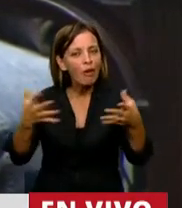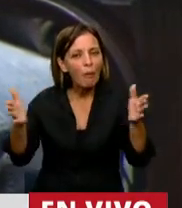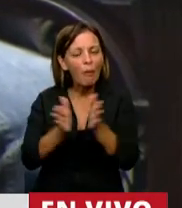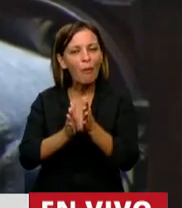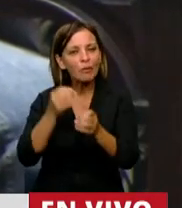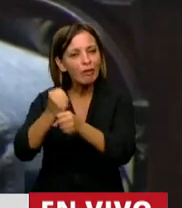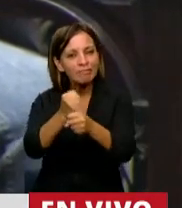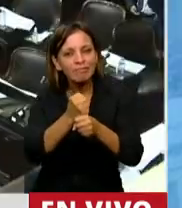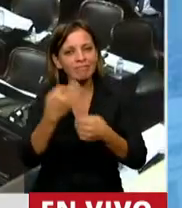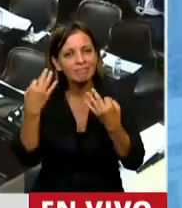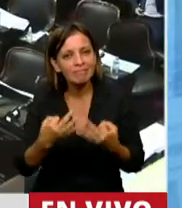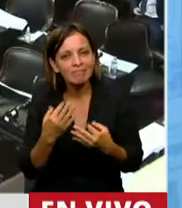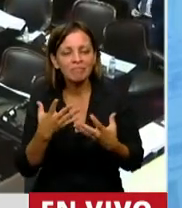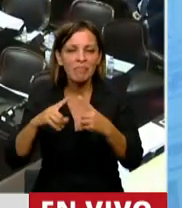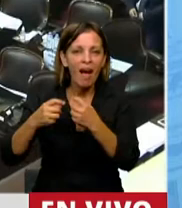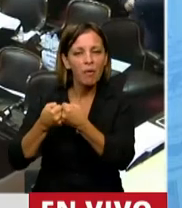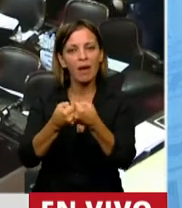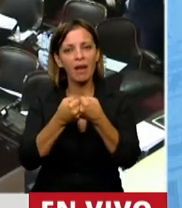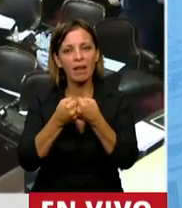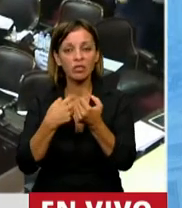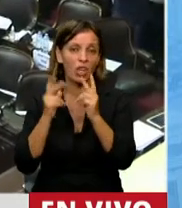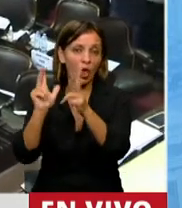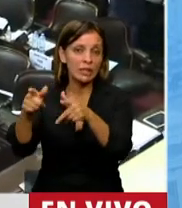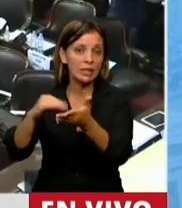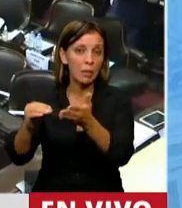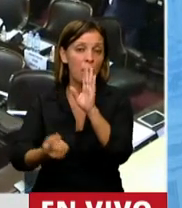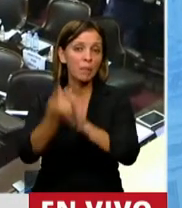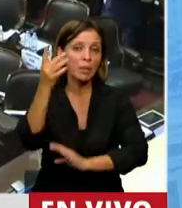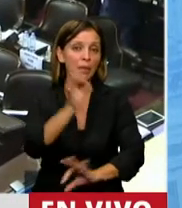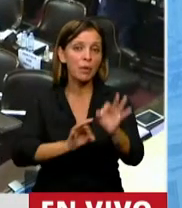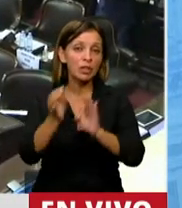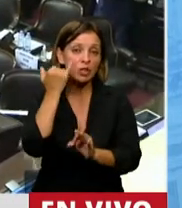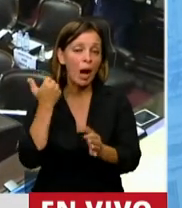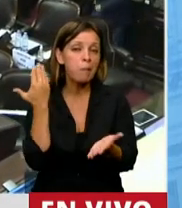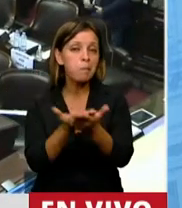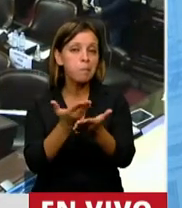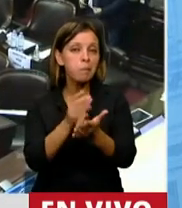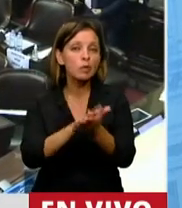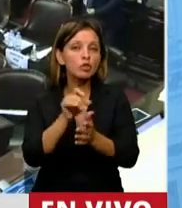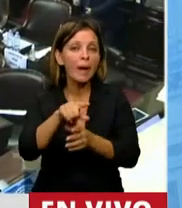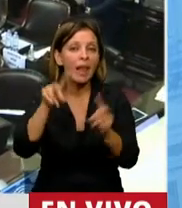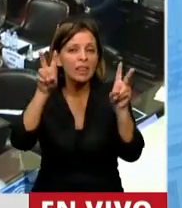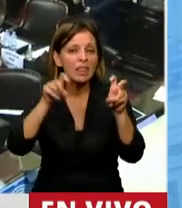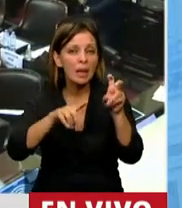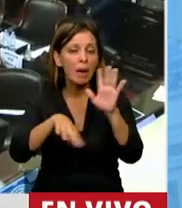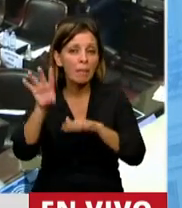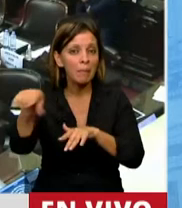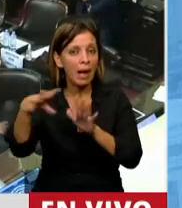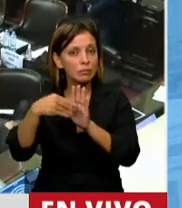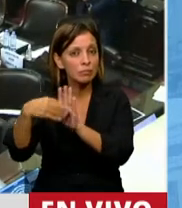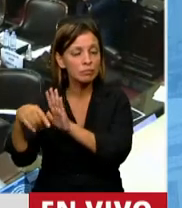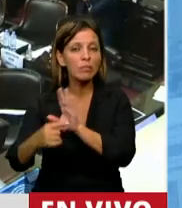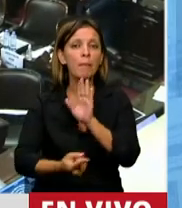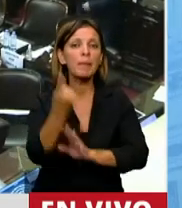que llegamos a un acuerdo. Le quiero recordar a ese diputado que el primer proyecto presentado en esta materia, del cual ha tomado gran parte desarticulado,